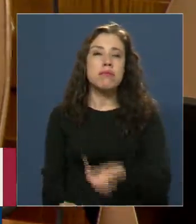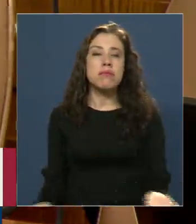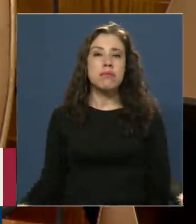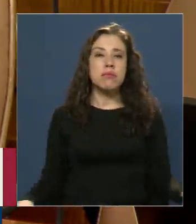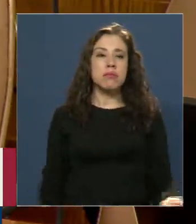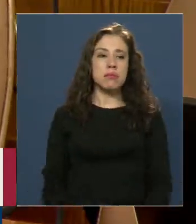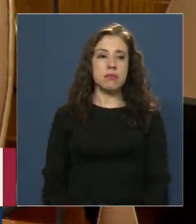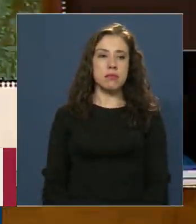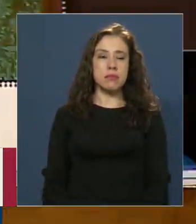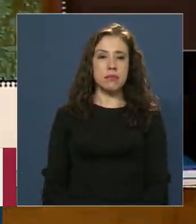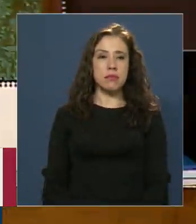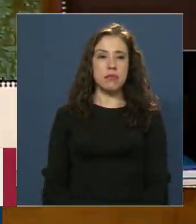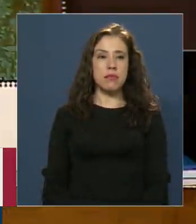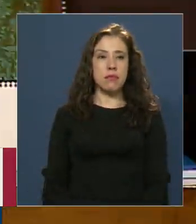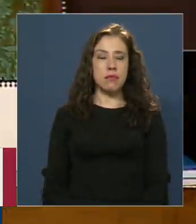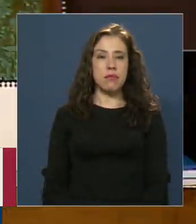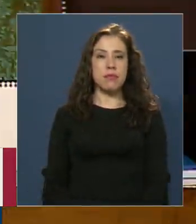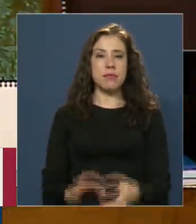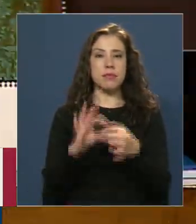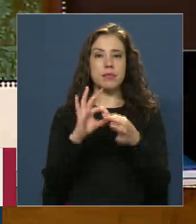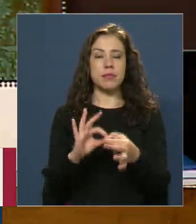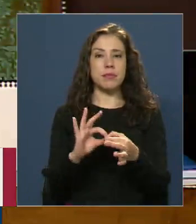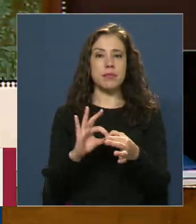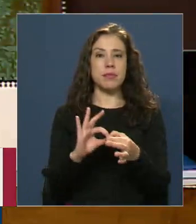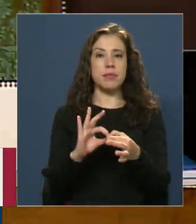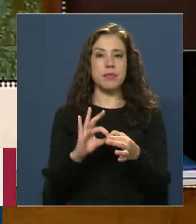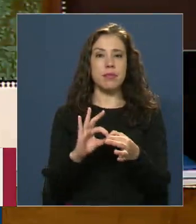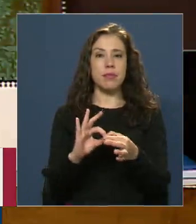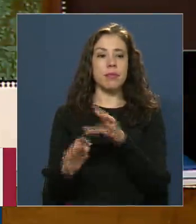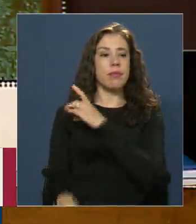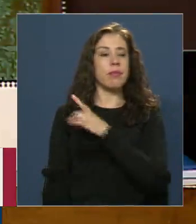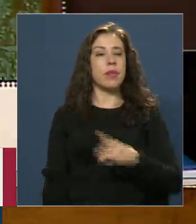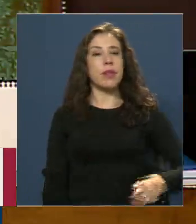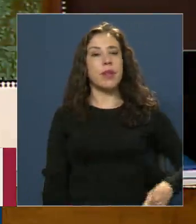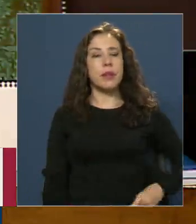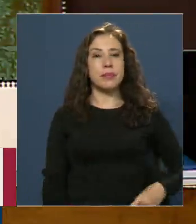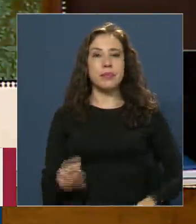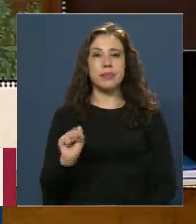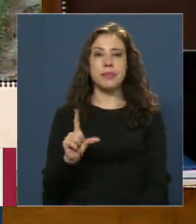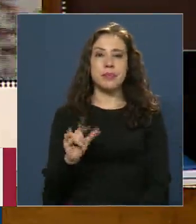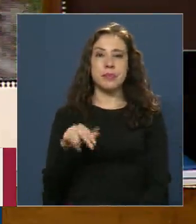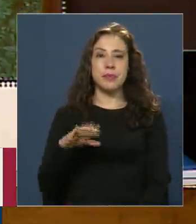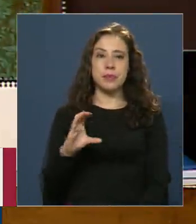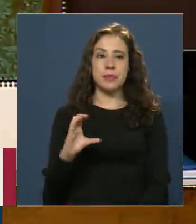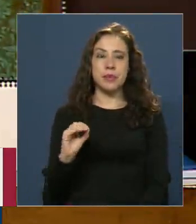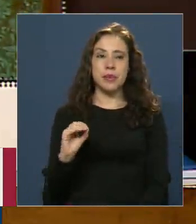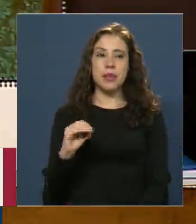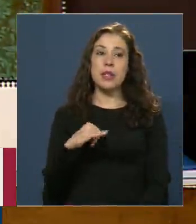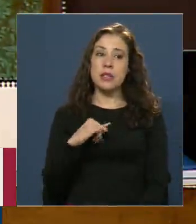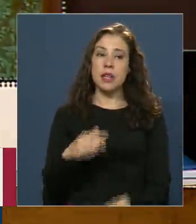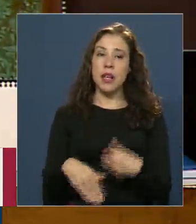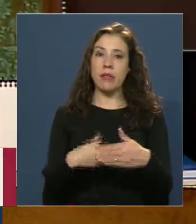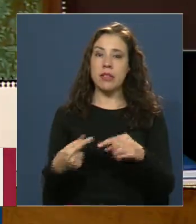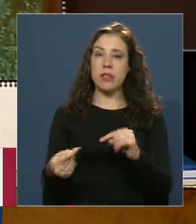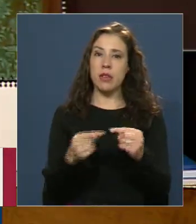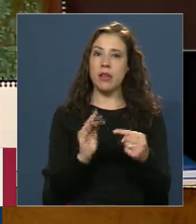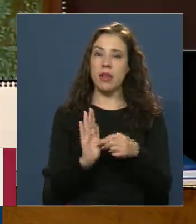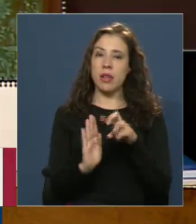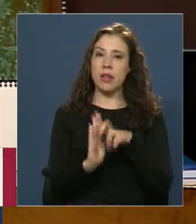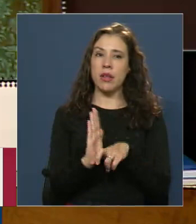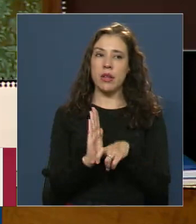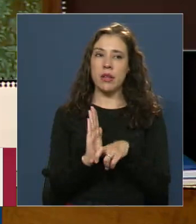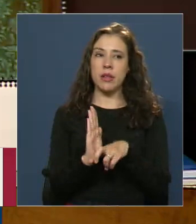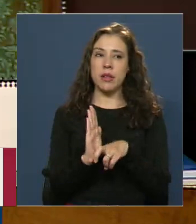presidente. Muchas gracias, diputado René Alinco. Continuando entonces con la discusión de este